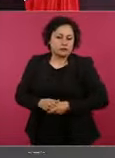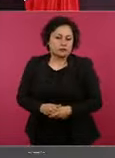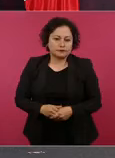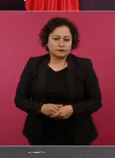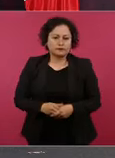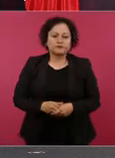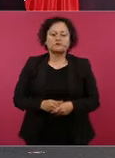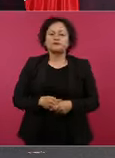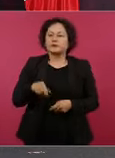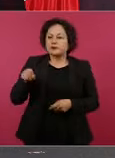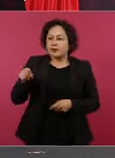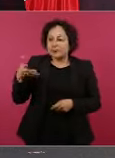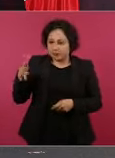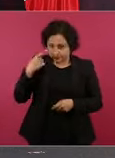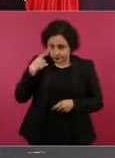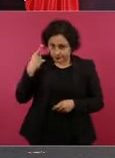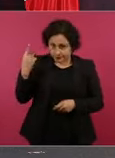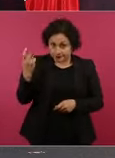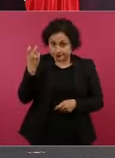en